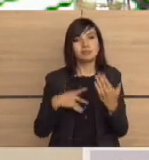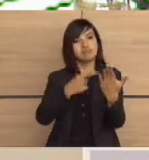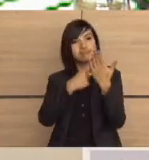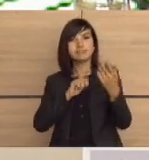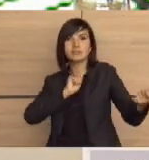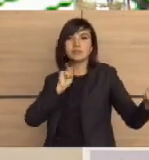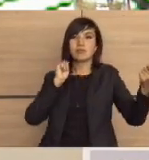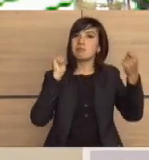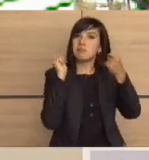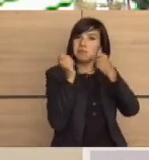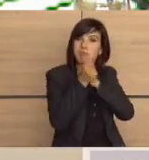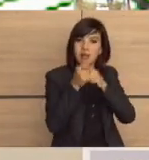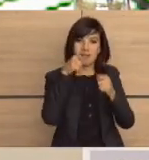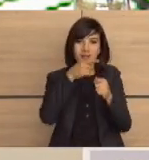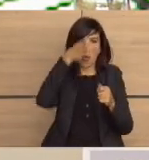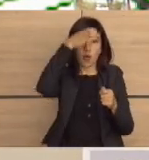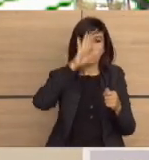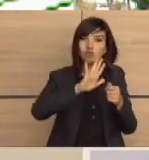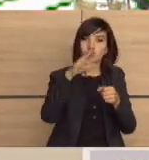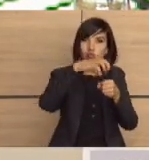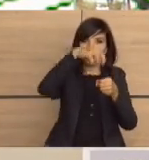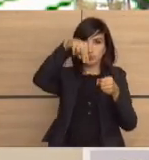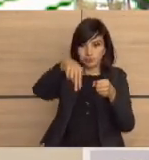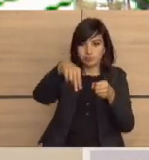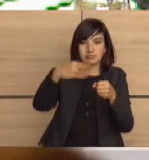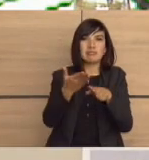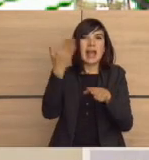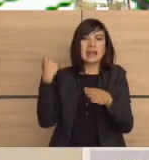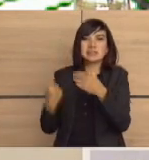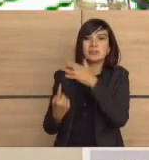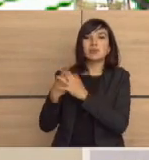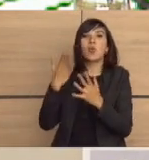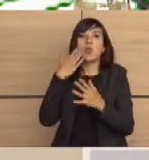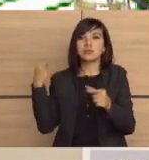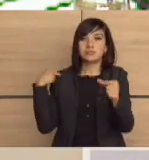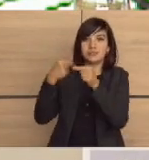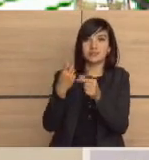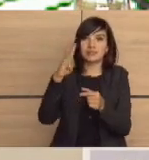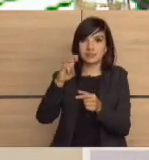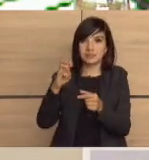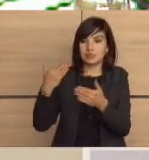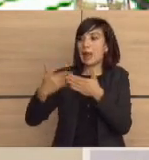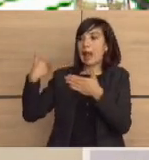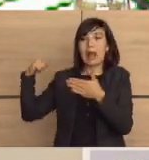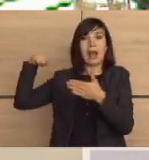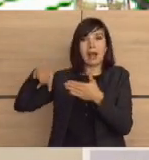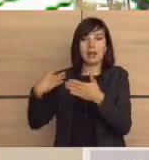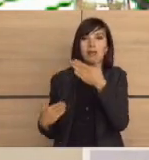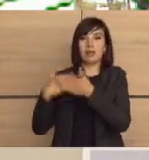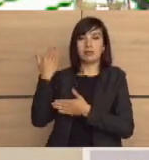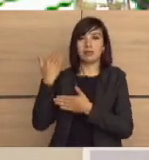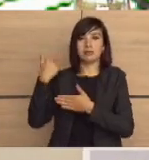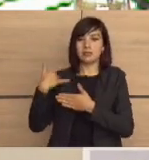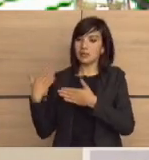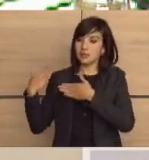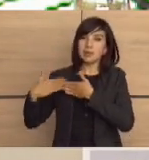el concepto mismo de ciudadanía. De su origen en el siglo XVIII, alrededor del individuo, a preguntas hoy en día